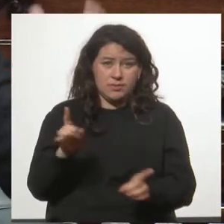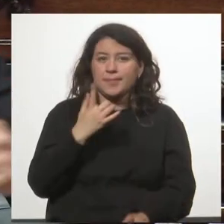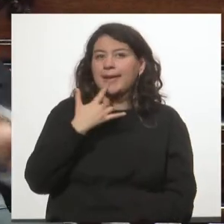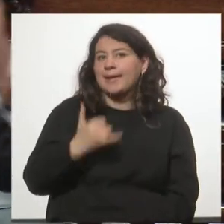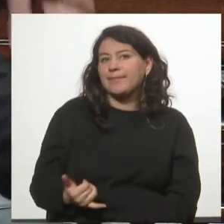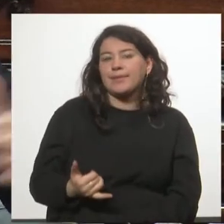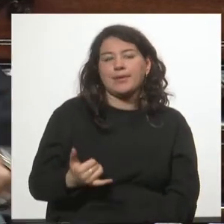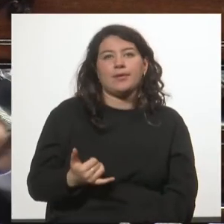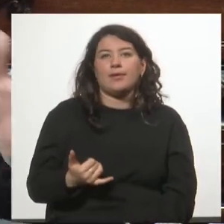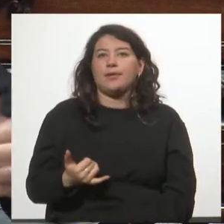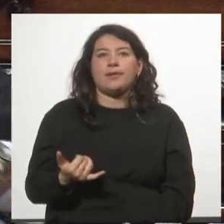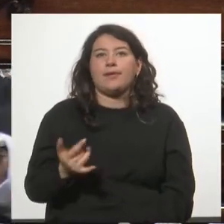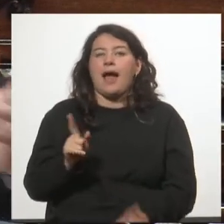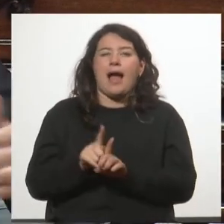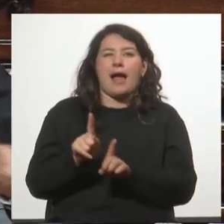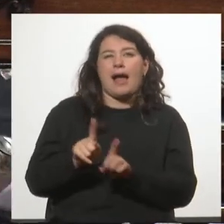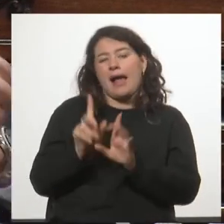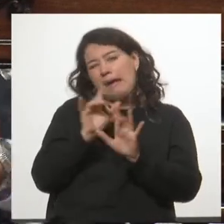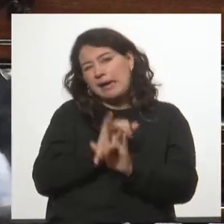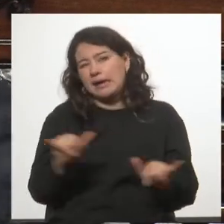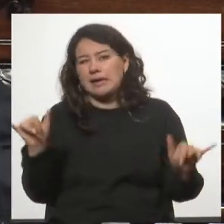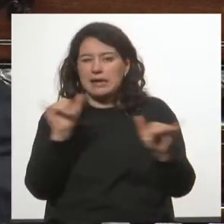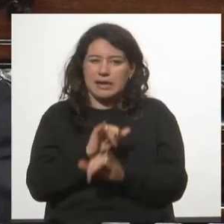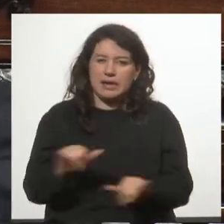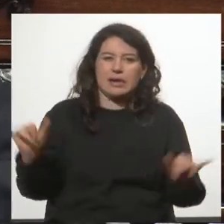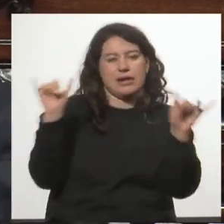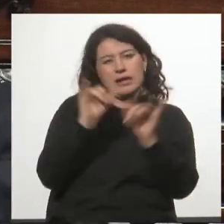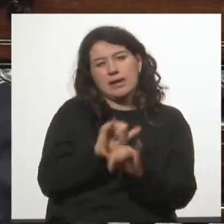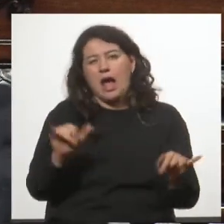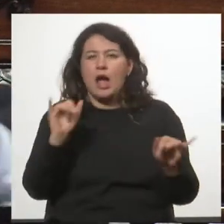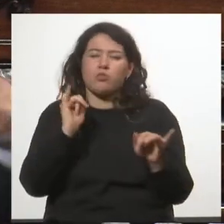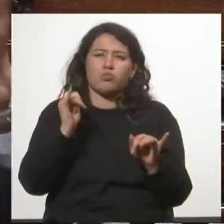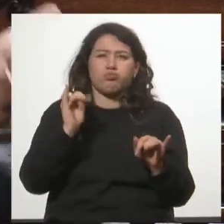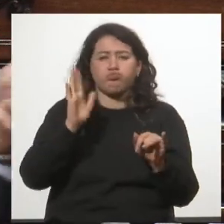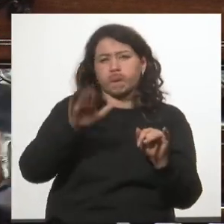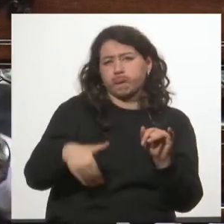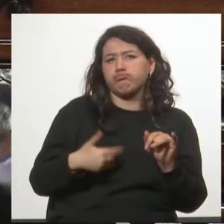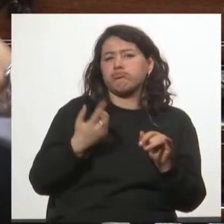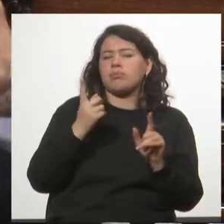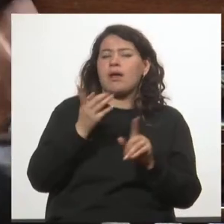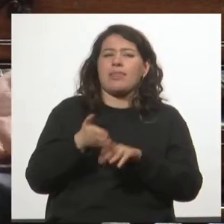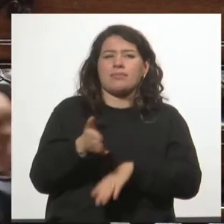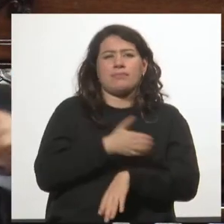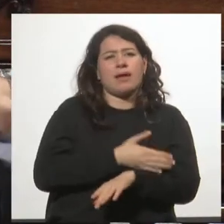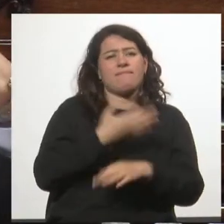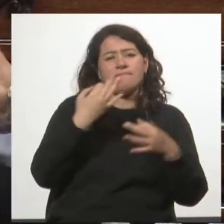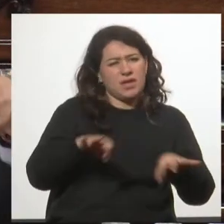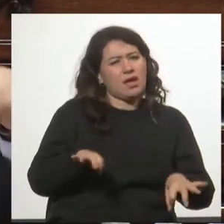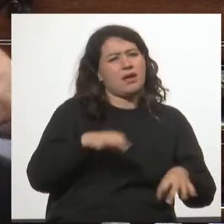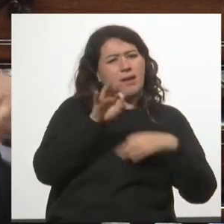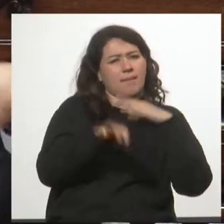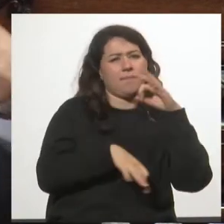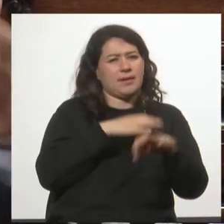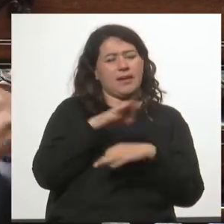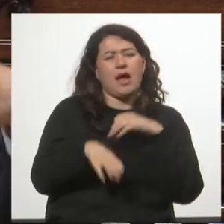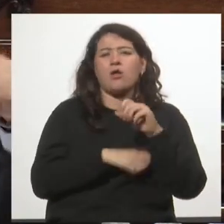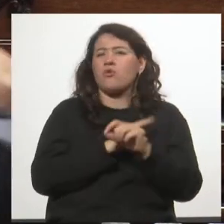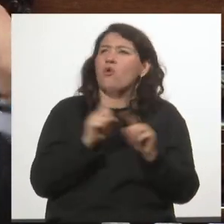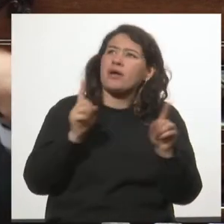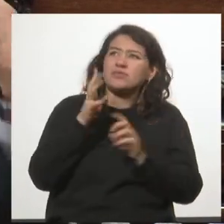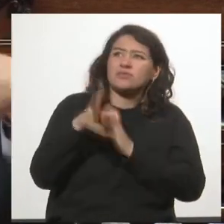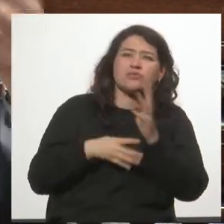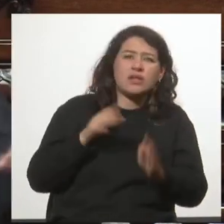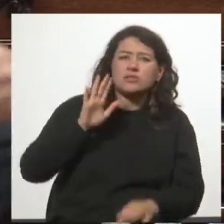cubiertas como una especie de marketing o publicidad etcétera donde además como bien explicaron no nos funciona si